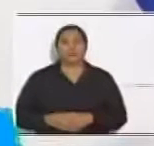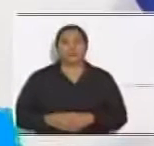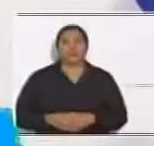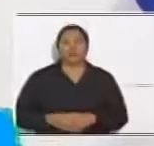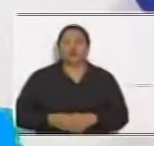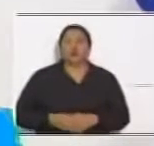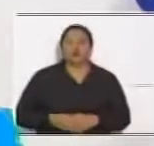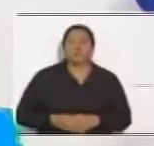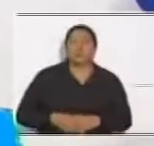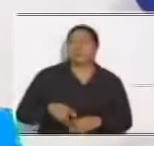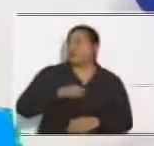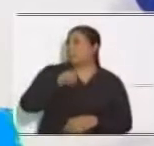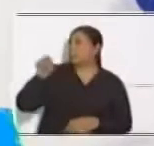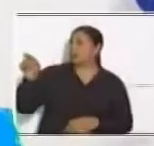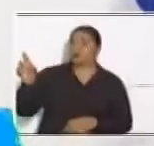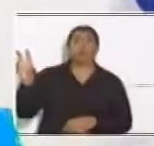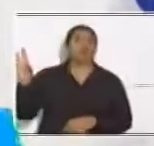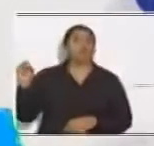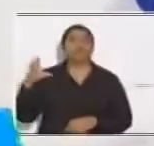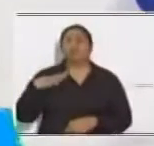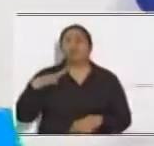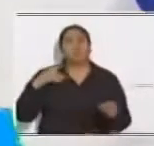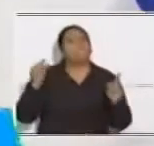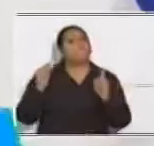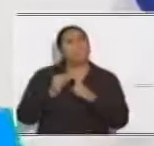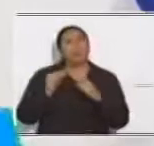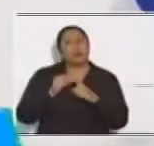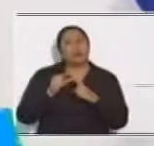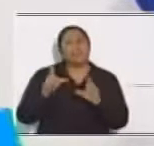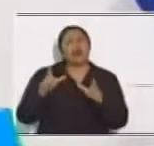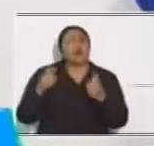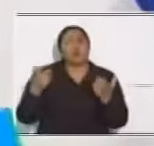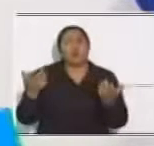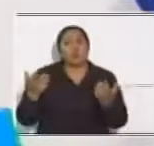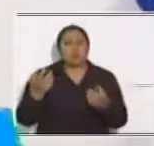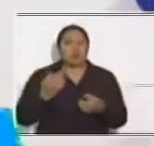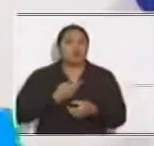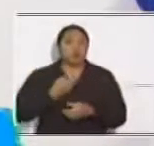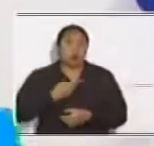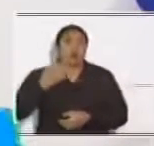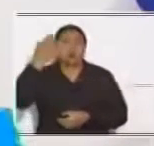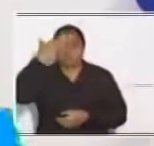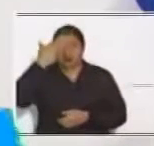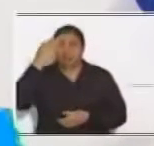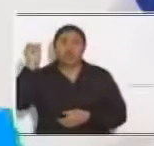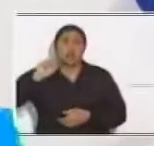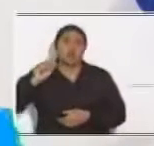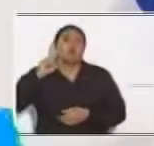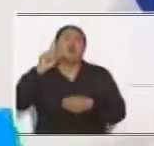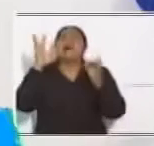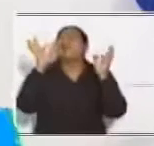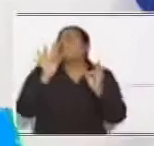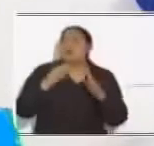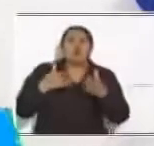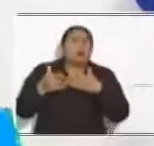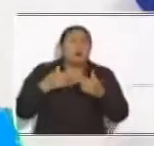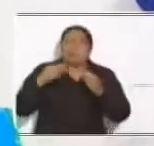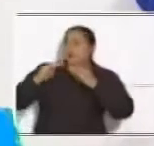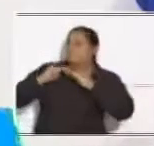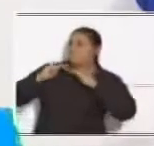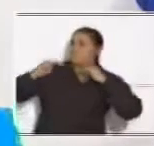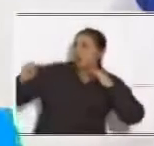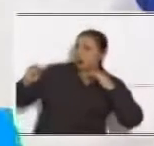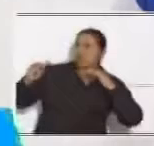ellos no tenían una palabra para esa ciencia, solo sabían que existía una manera de medir, de calcular